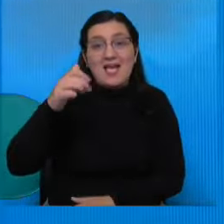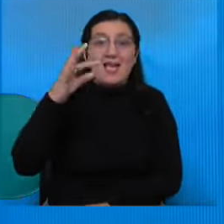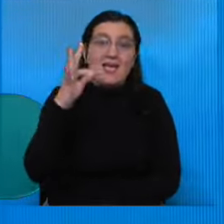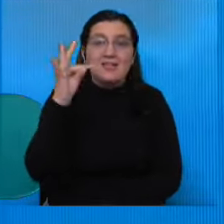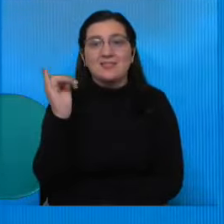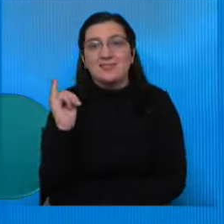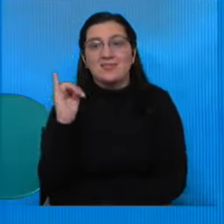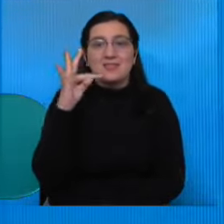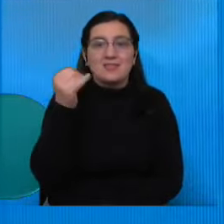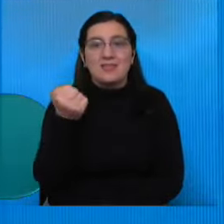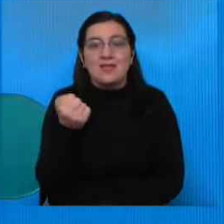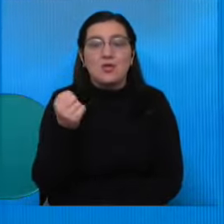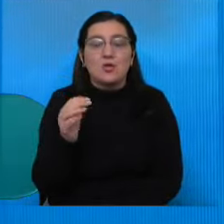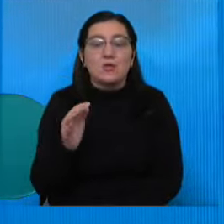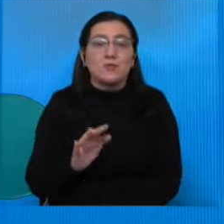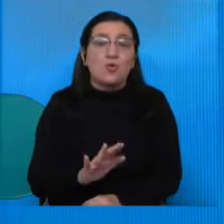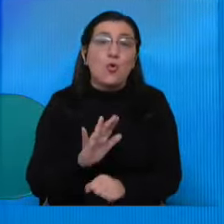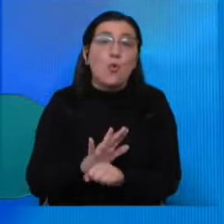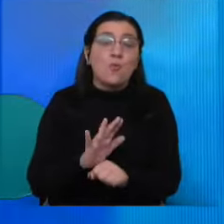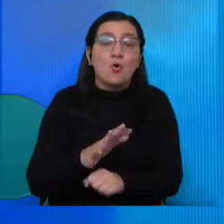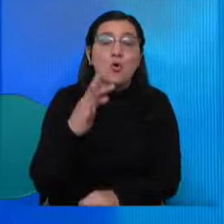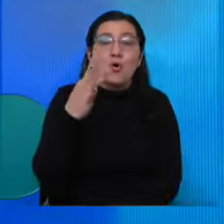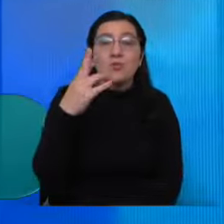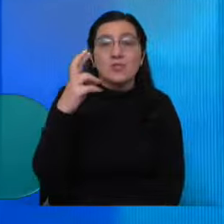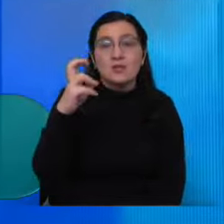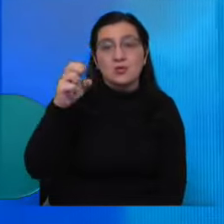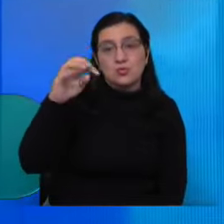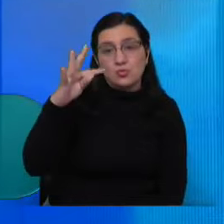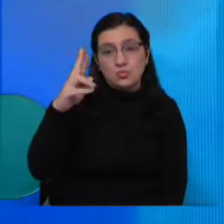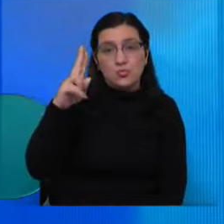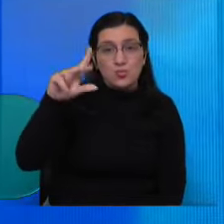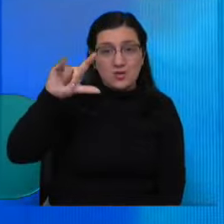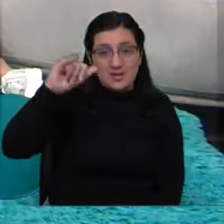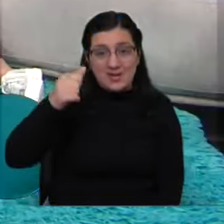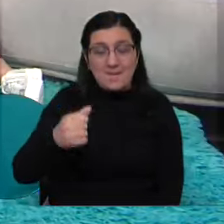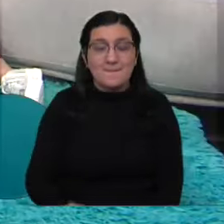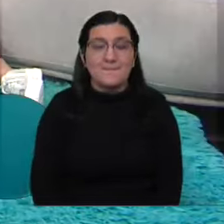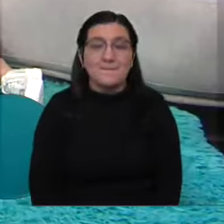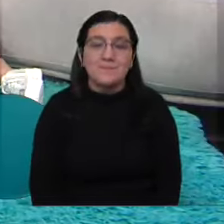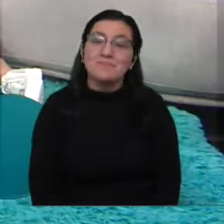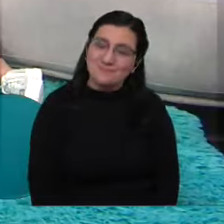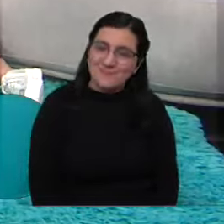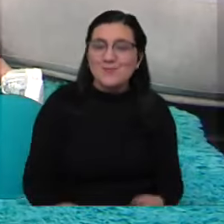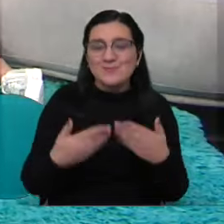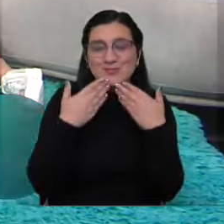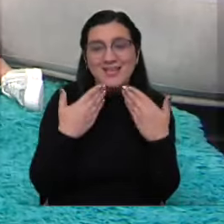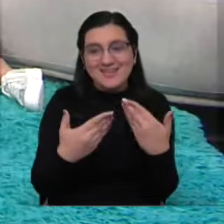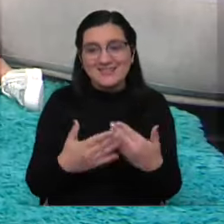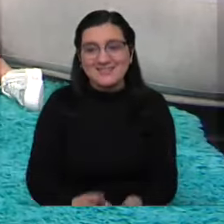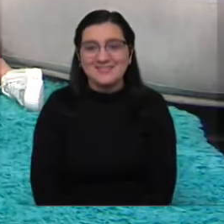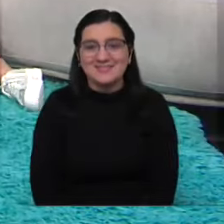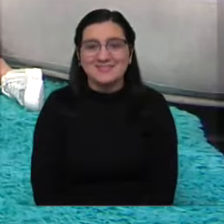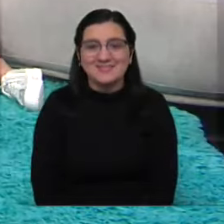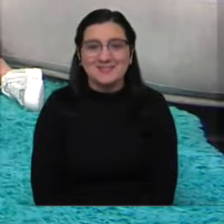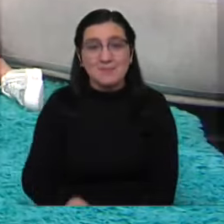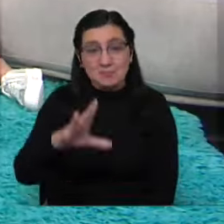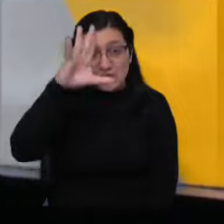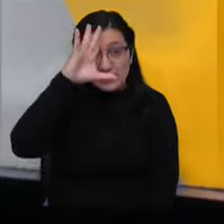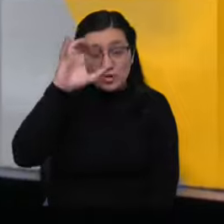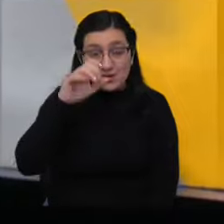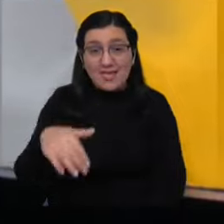modo tertulia lo hiper recomiendo Qué cogote bueno Muchísimas gracias chiquilin vamos a recordar a la